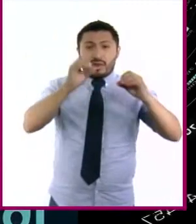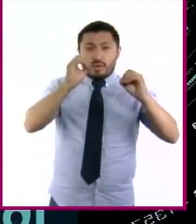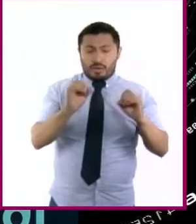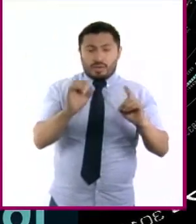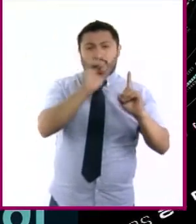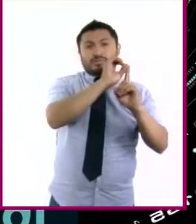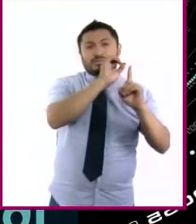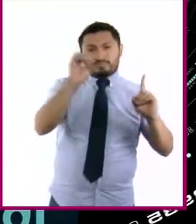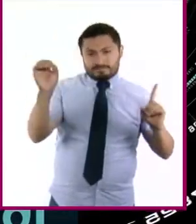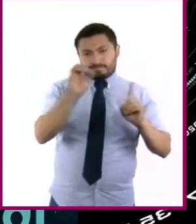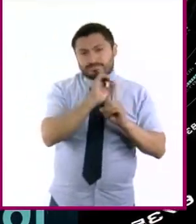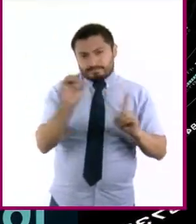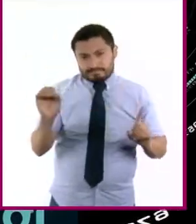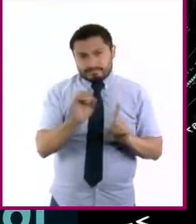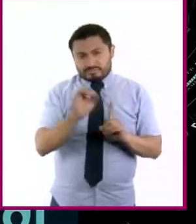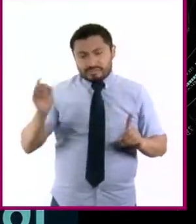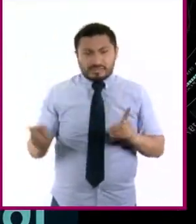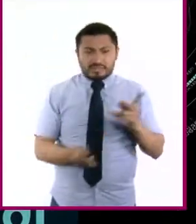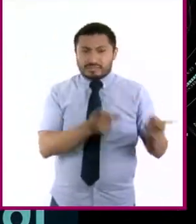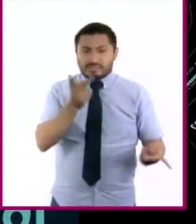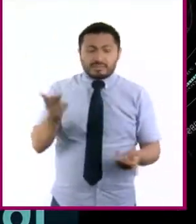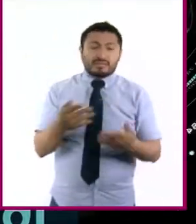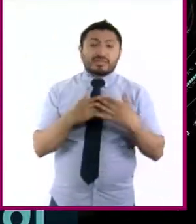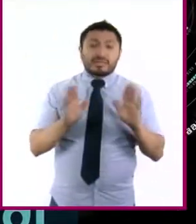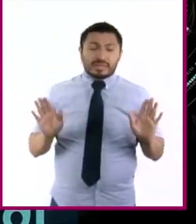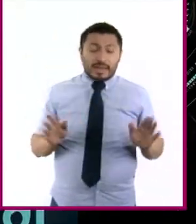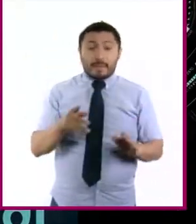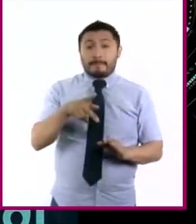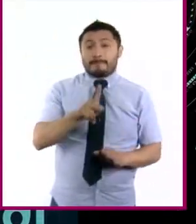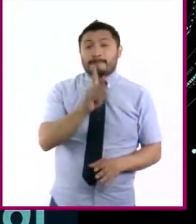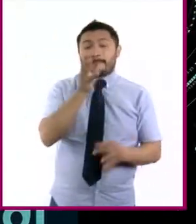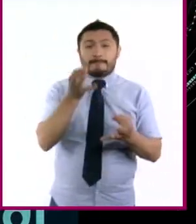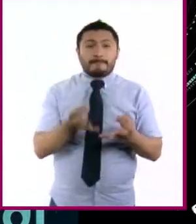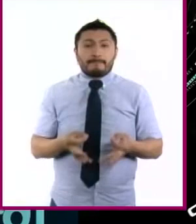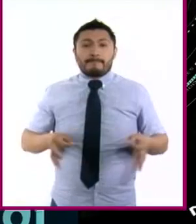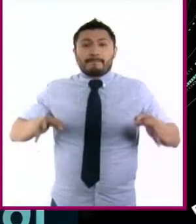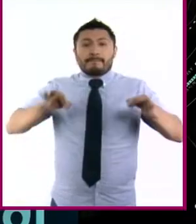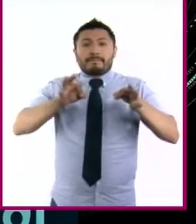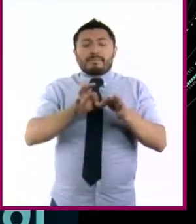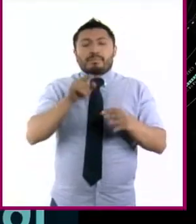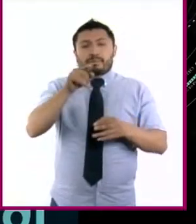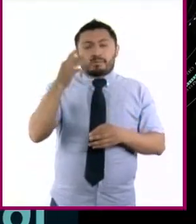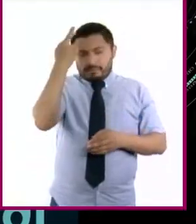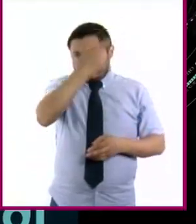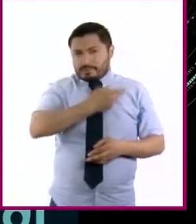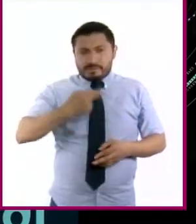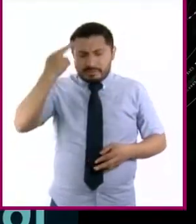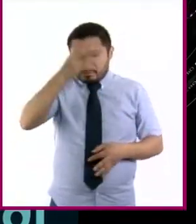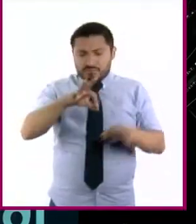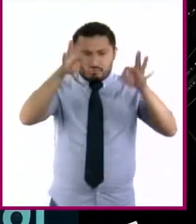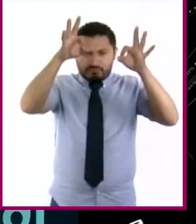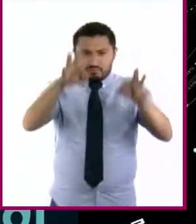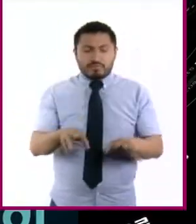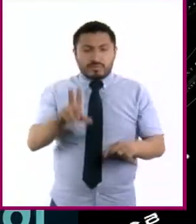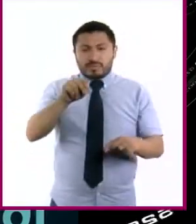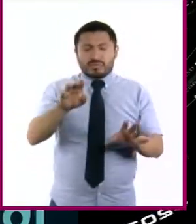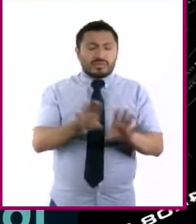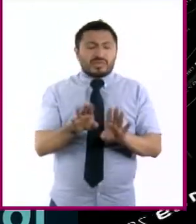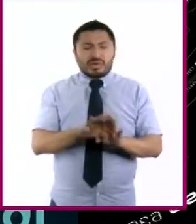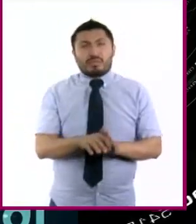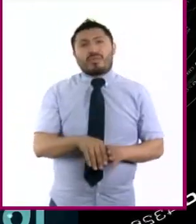ordenada toda la información que genere mi grupo. Pero es importante interpretar los resultados, no quedarme solamente